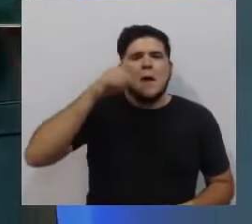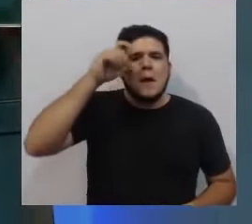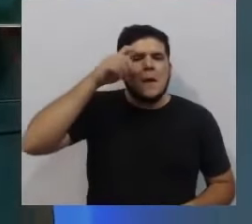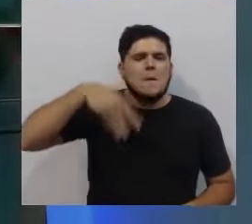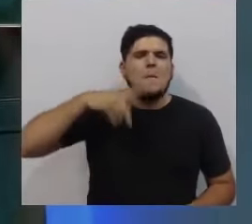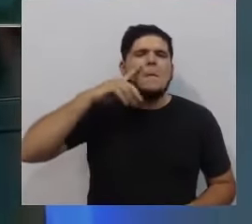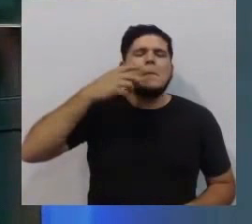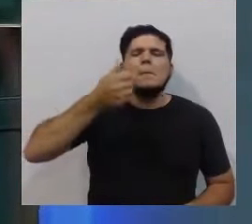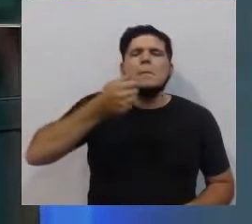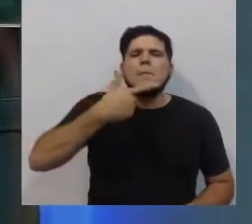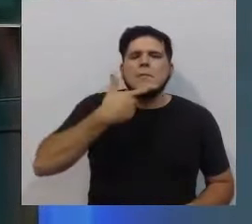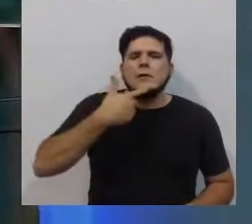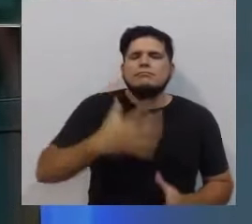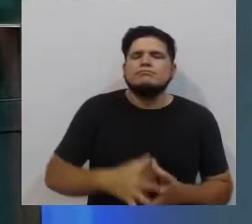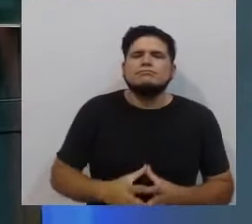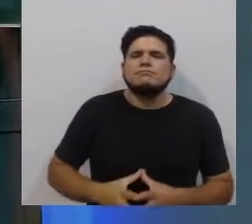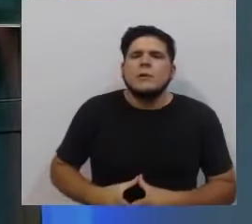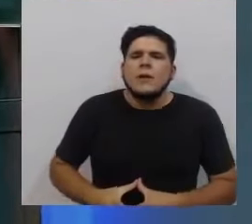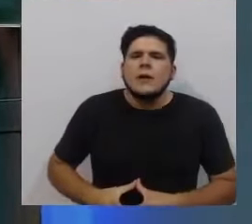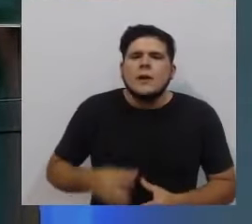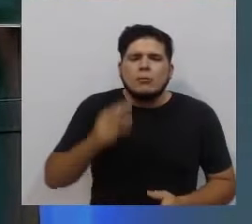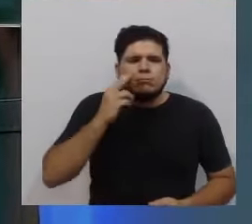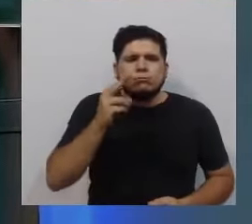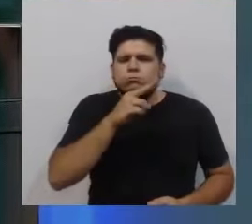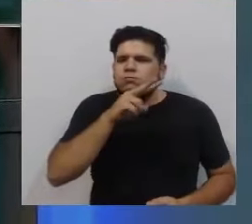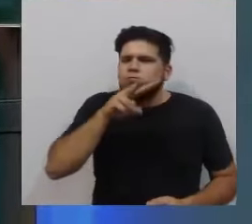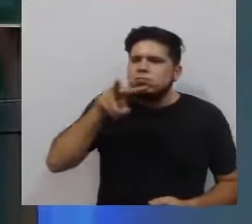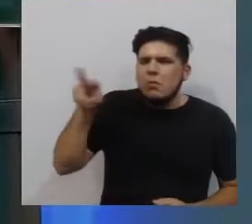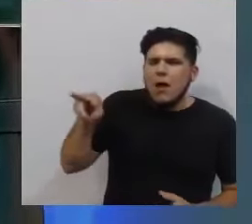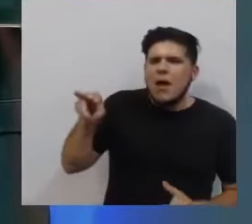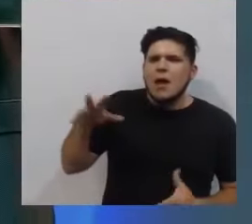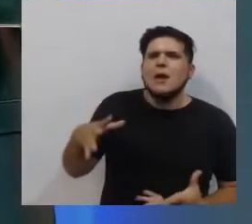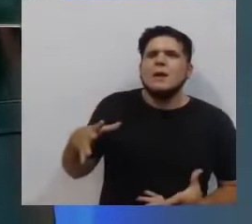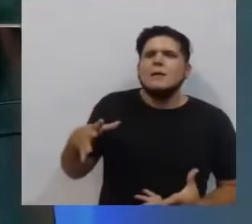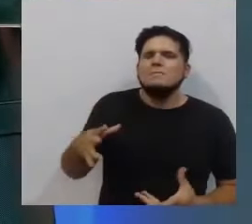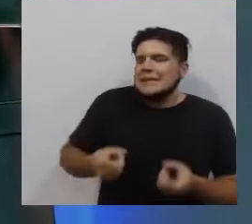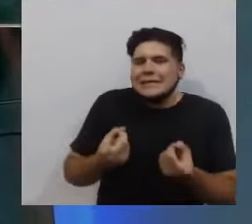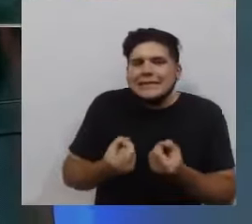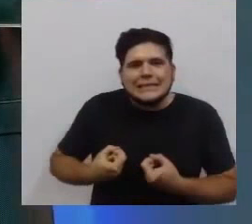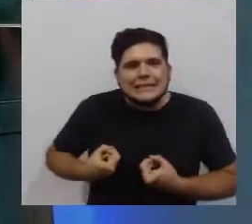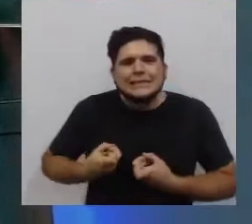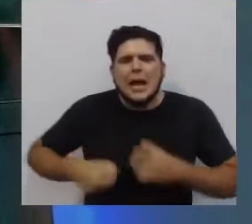dios pone gente a mi alrededor que también me va a ayudar